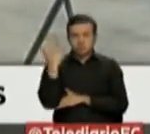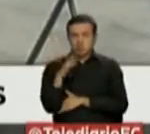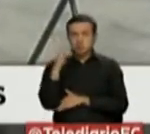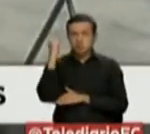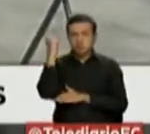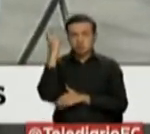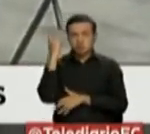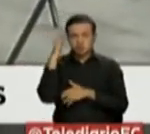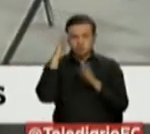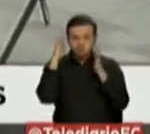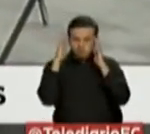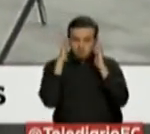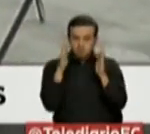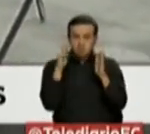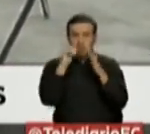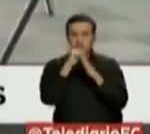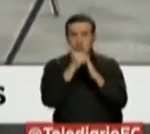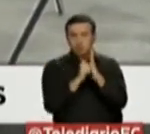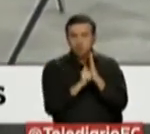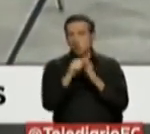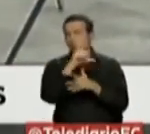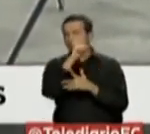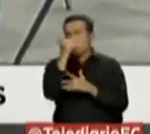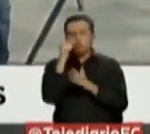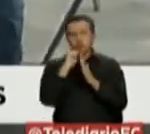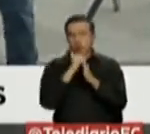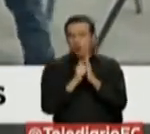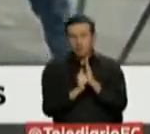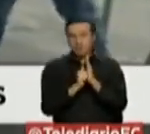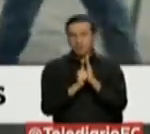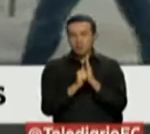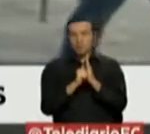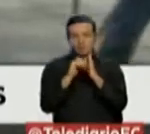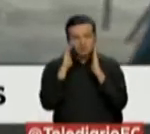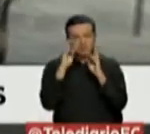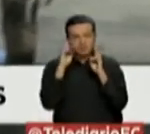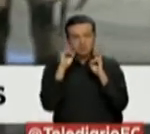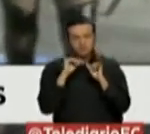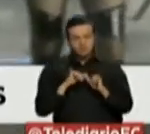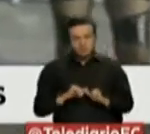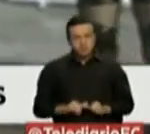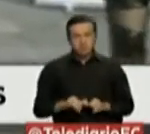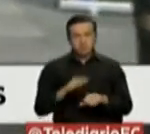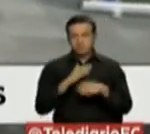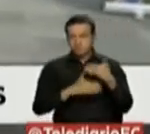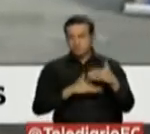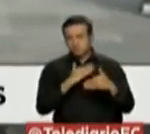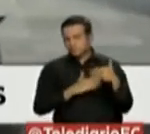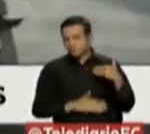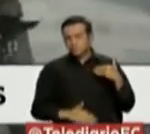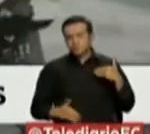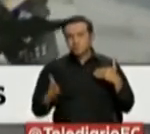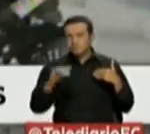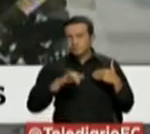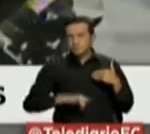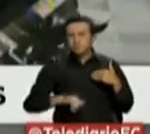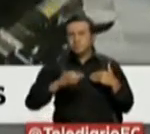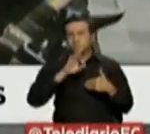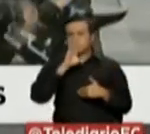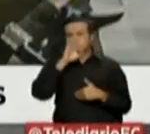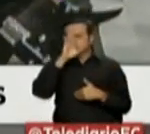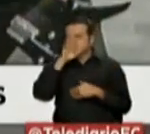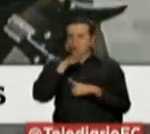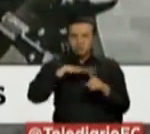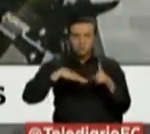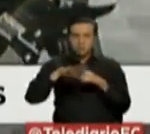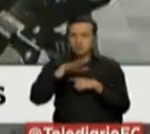para eso, para las artes alternativas, y es en eso que nos vamos a enmarcar de aquí en adelante y tener ocupado este